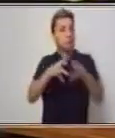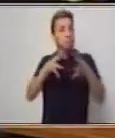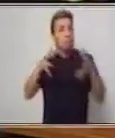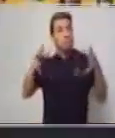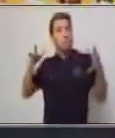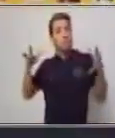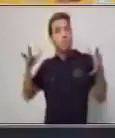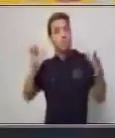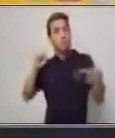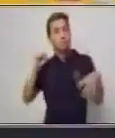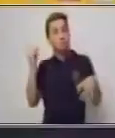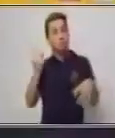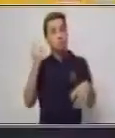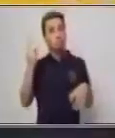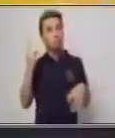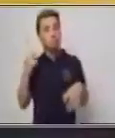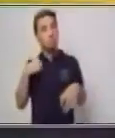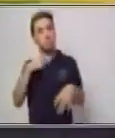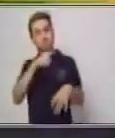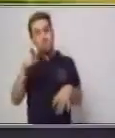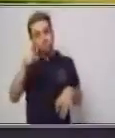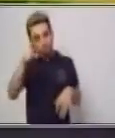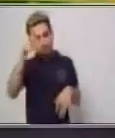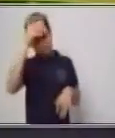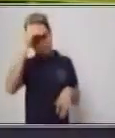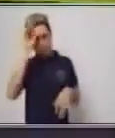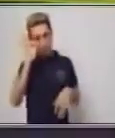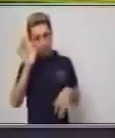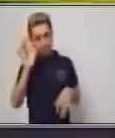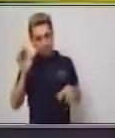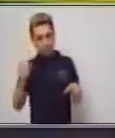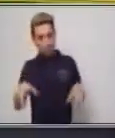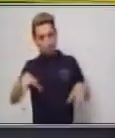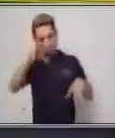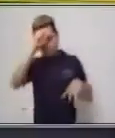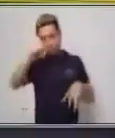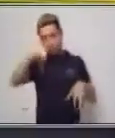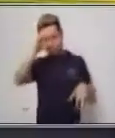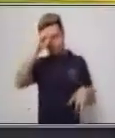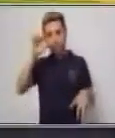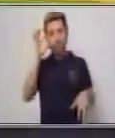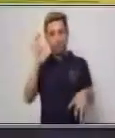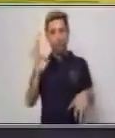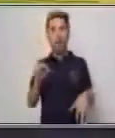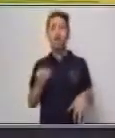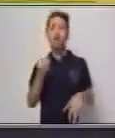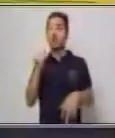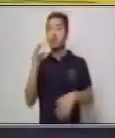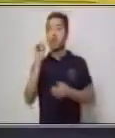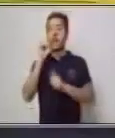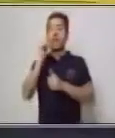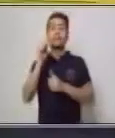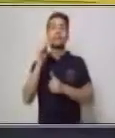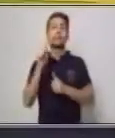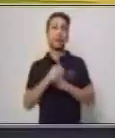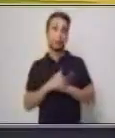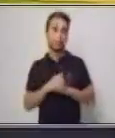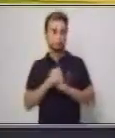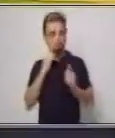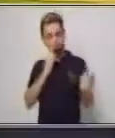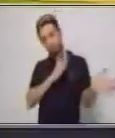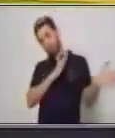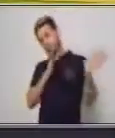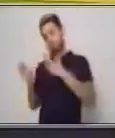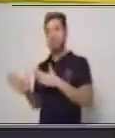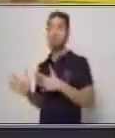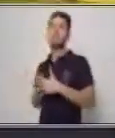eso es importante porque quiero que tú refuerces mucho tu aprendizaje. Nos vamos a ir al número 15. ¿Okay? Vamos a ir al